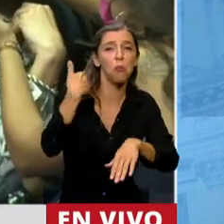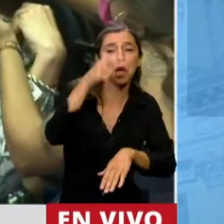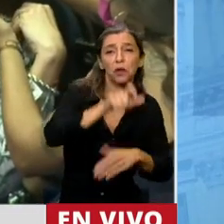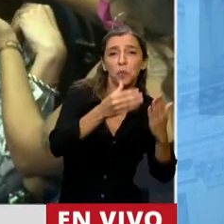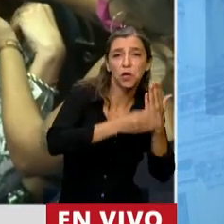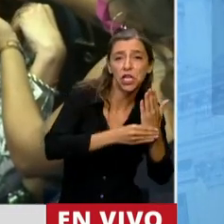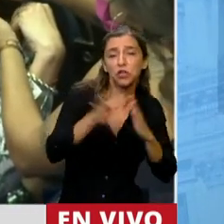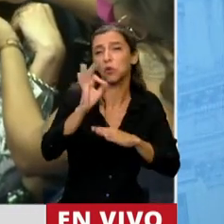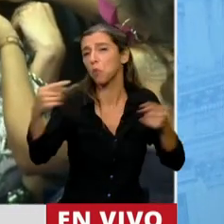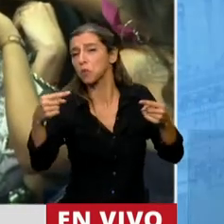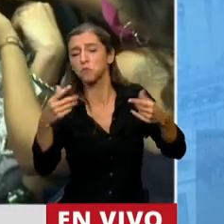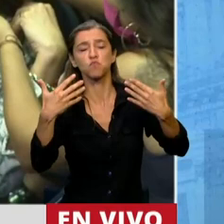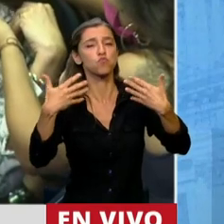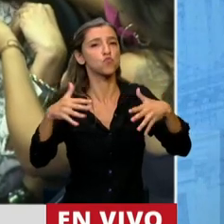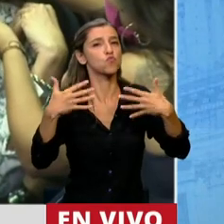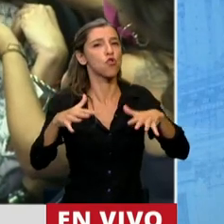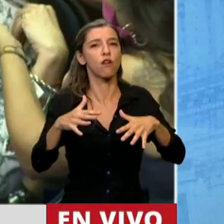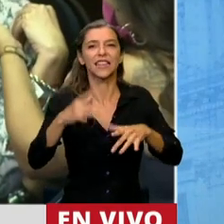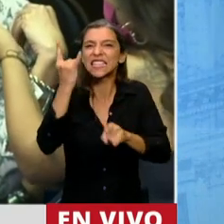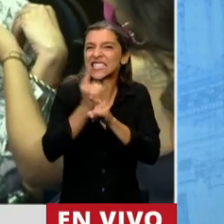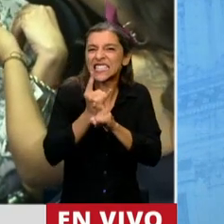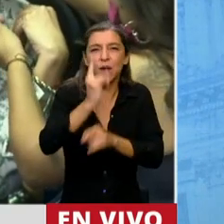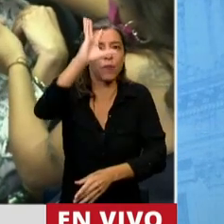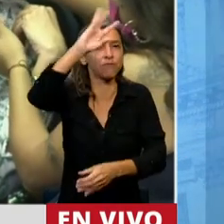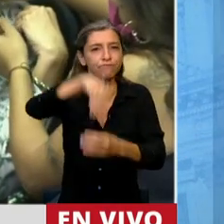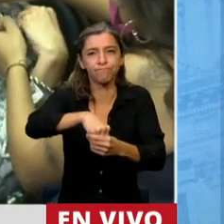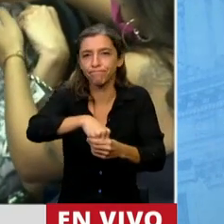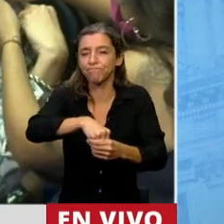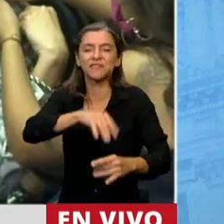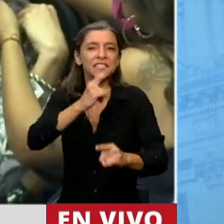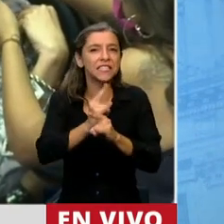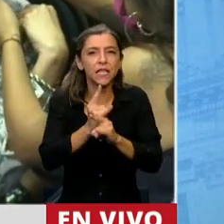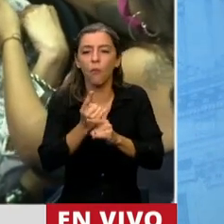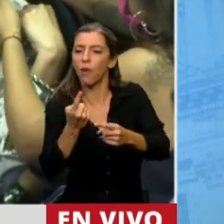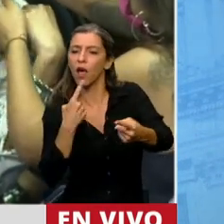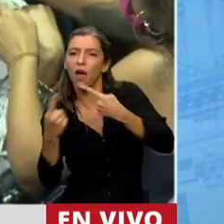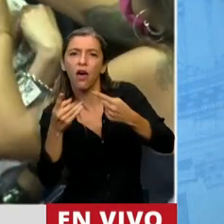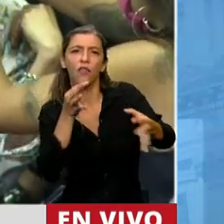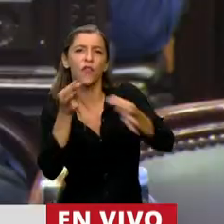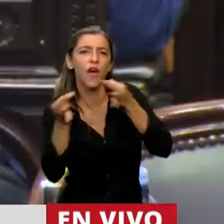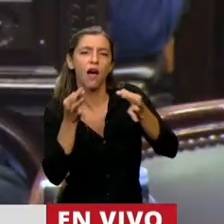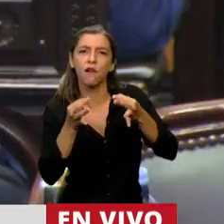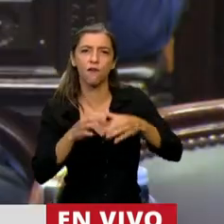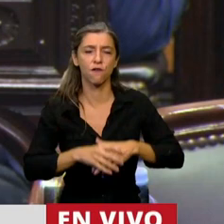el opositor, participaba, estaban al tanto de lo que sucedía.